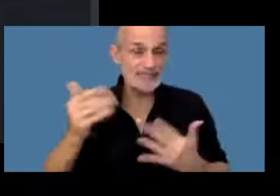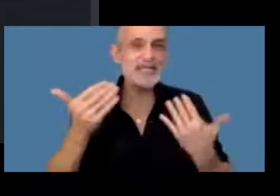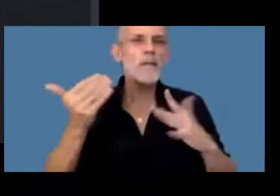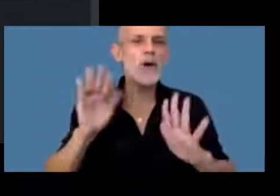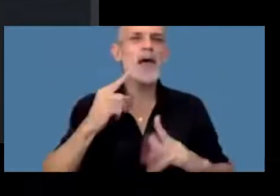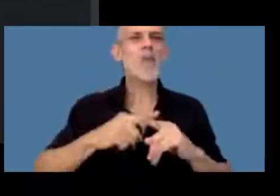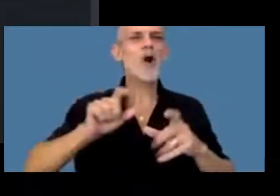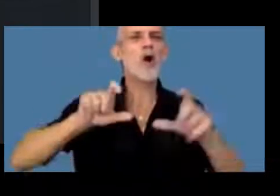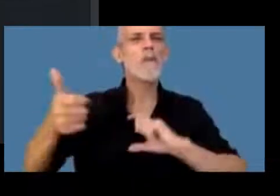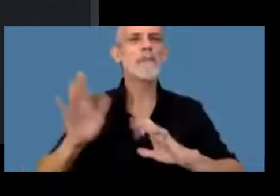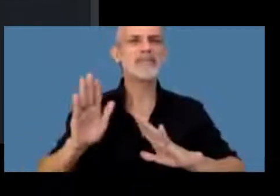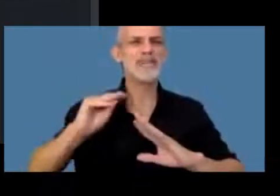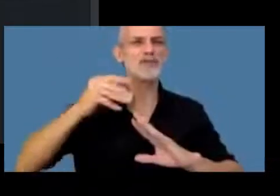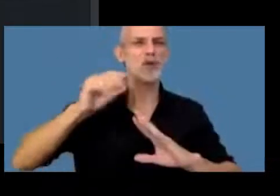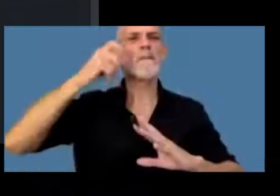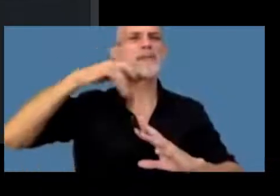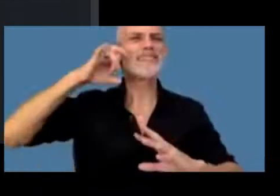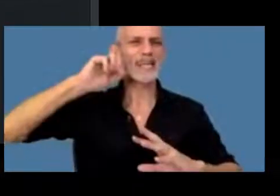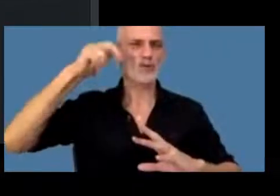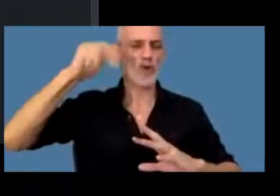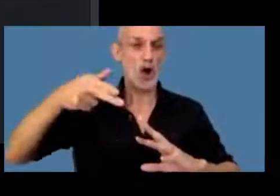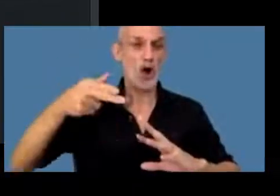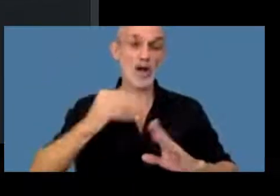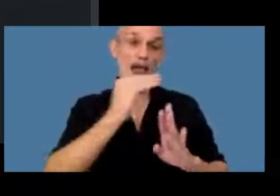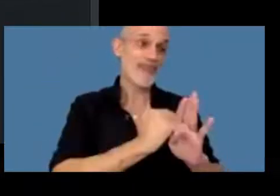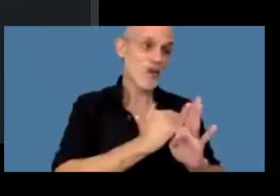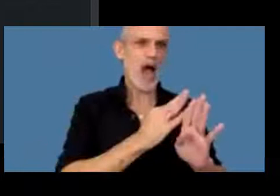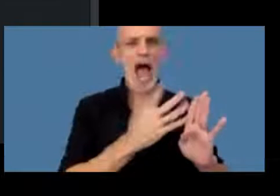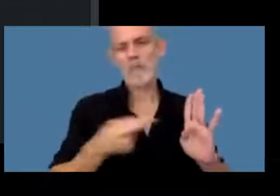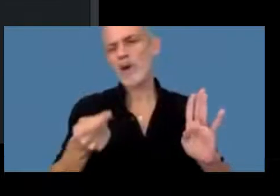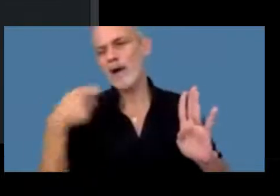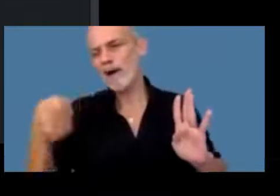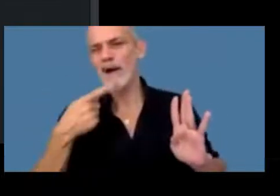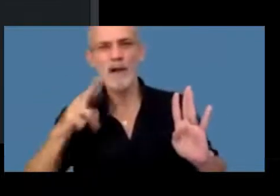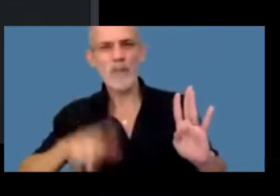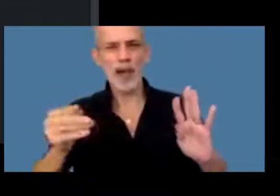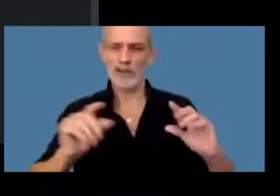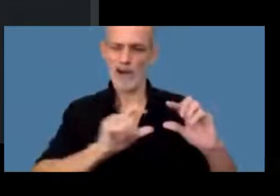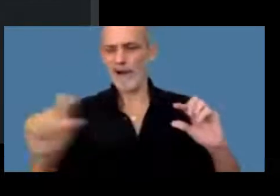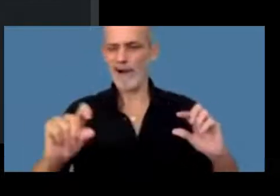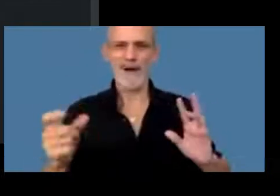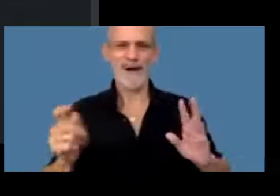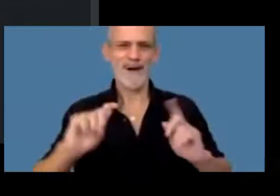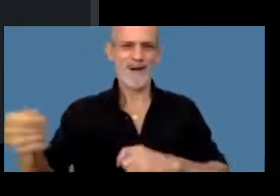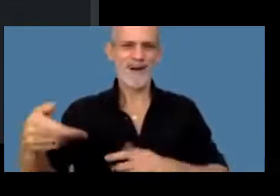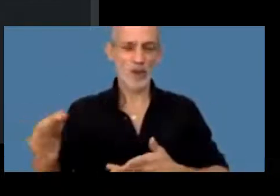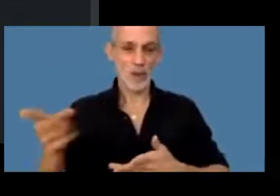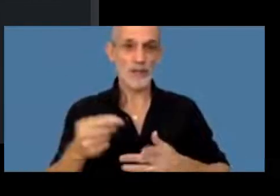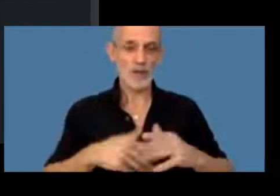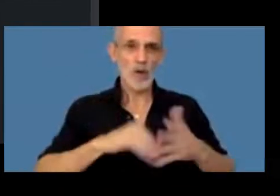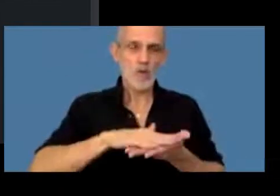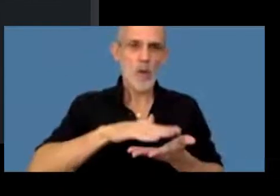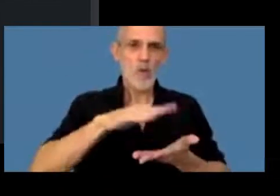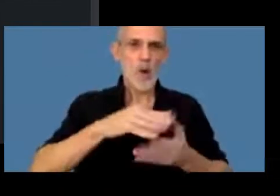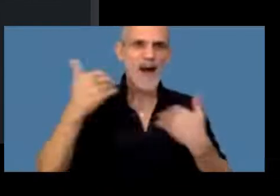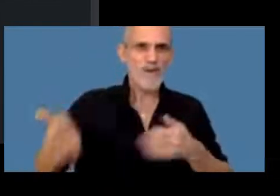compensación. Digamos, de cuentas tributarias uno lo puede compensar. Entonces iba a generar una acumulación de saldos a favor sin